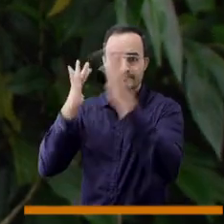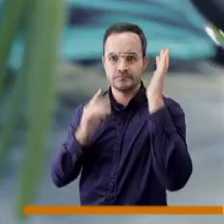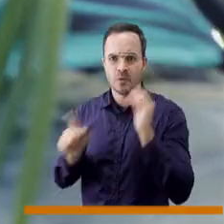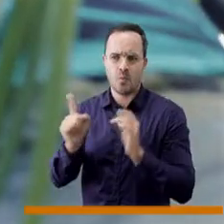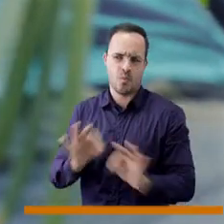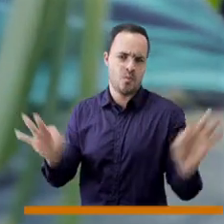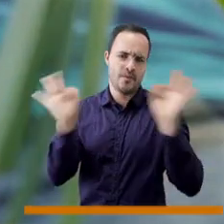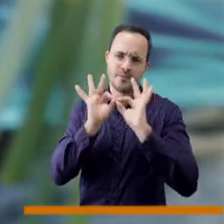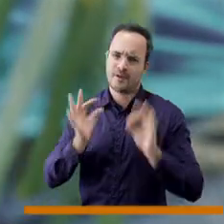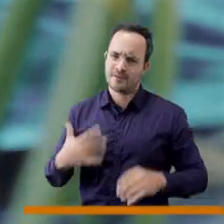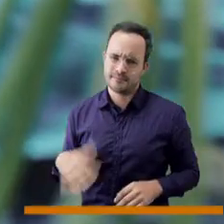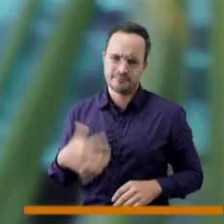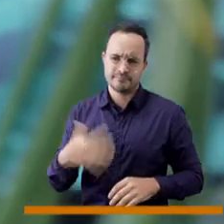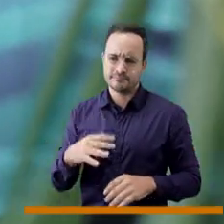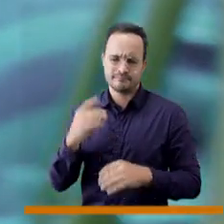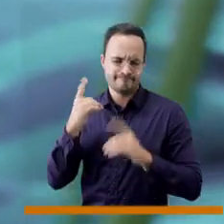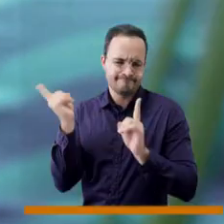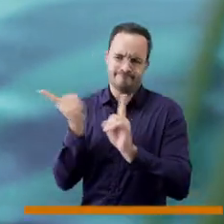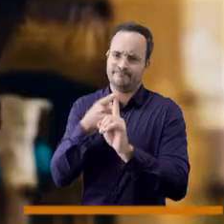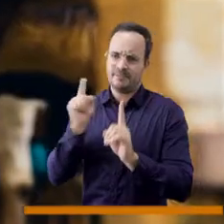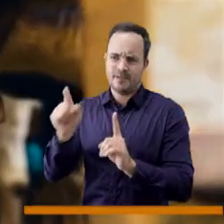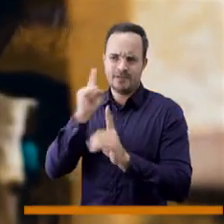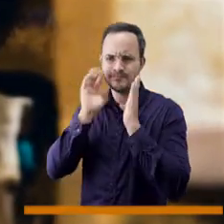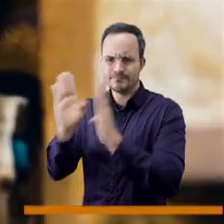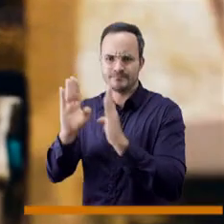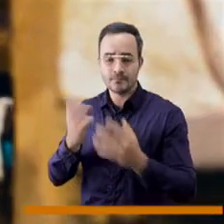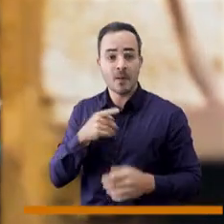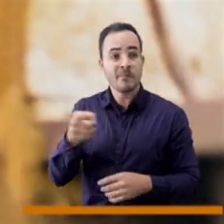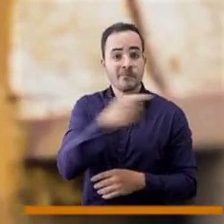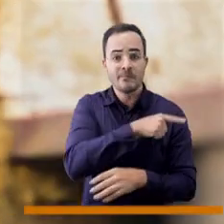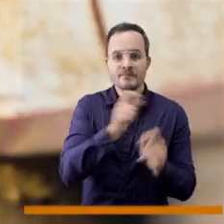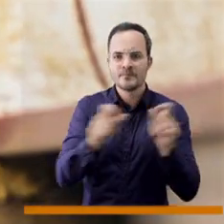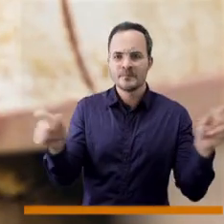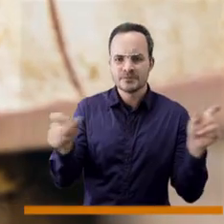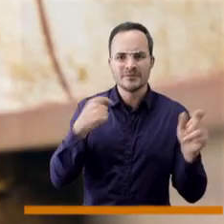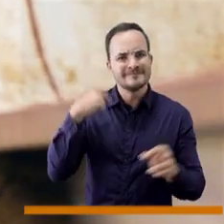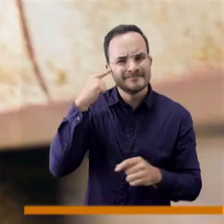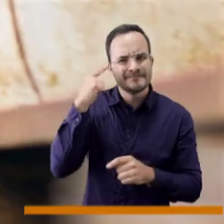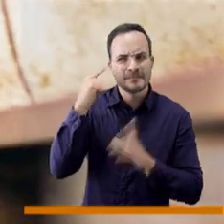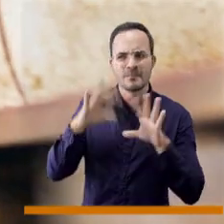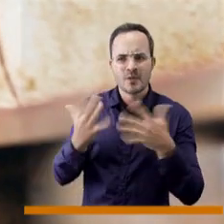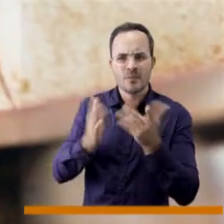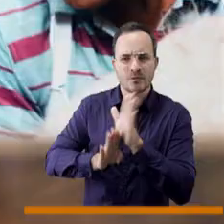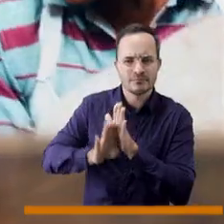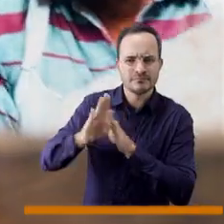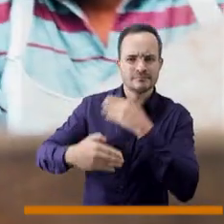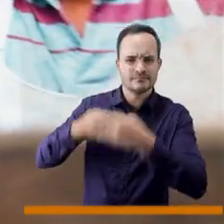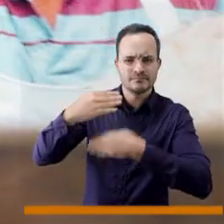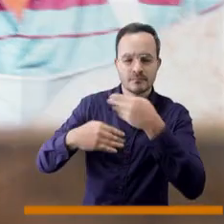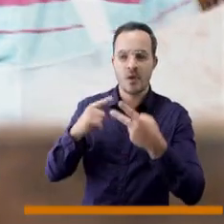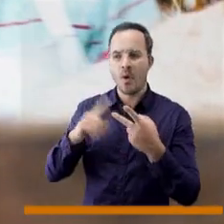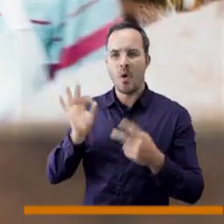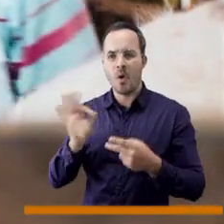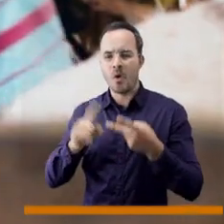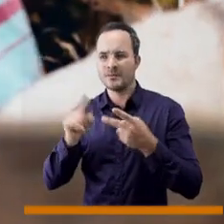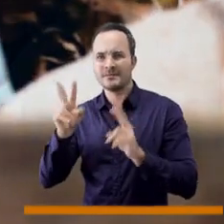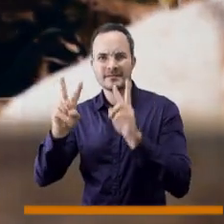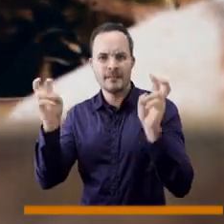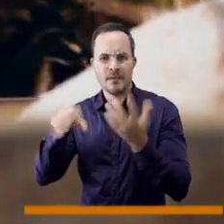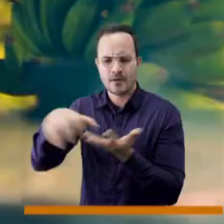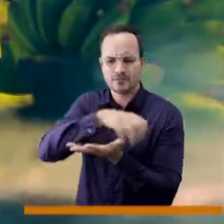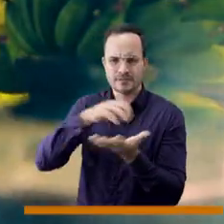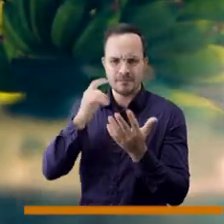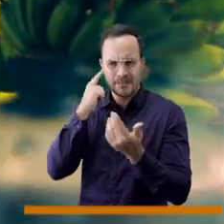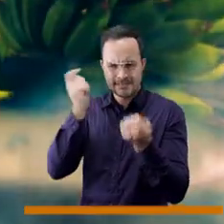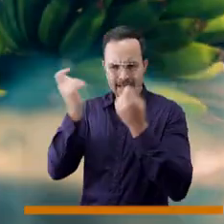fundamentales porque cada vez hay mayor presión de las personas, del desarrollo y cada vez nos